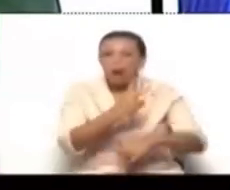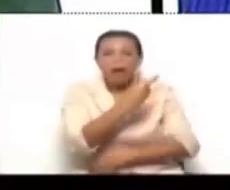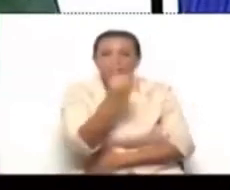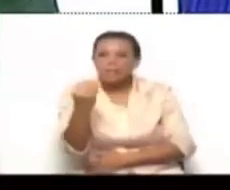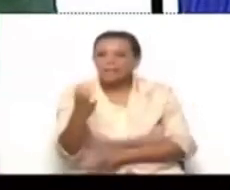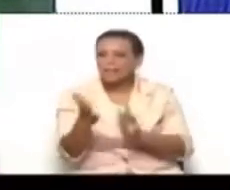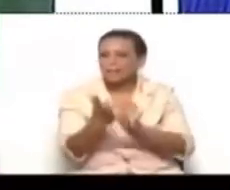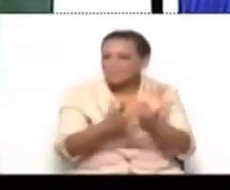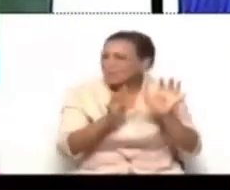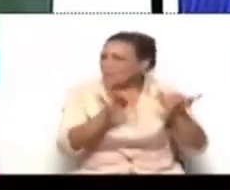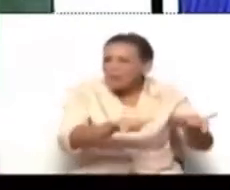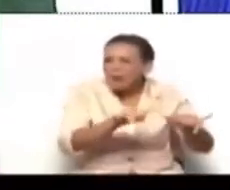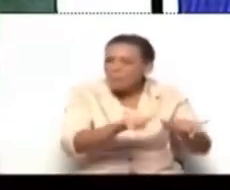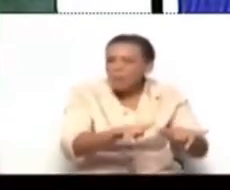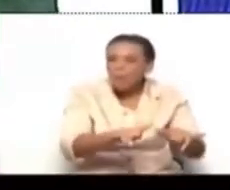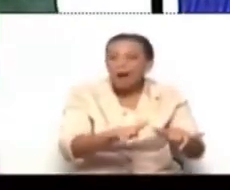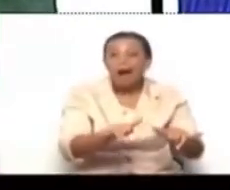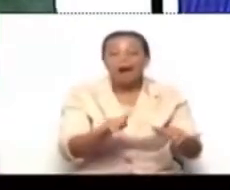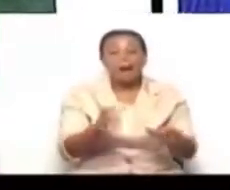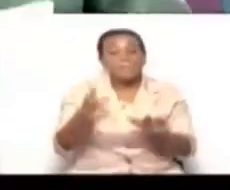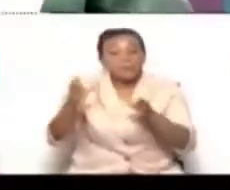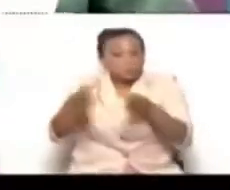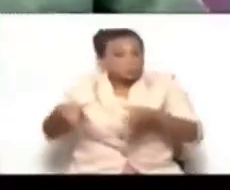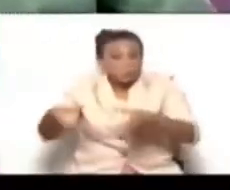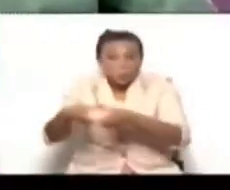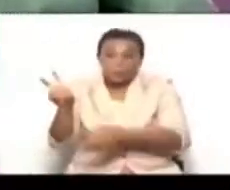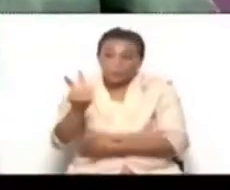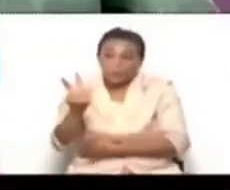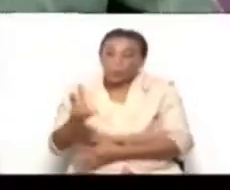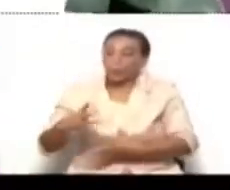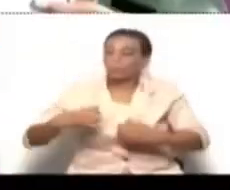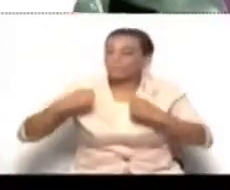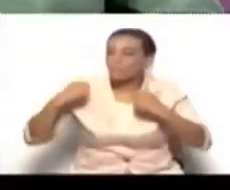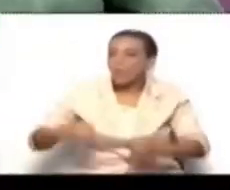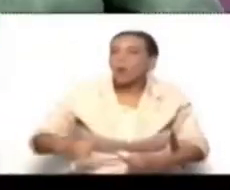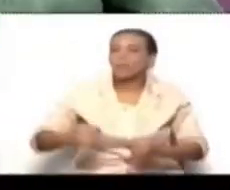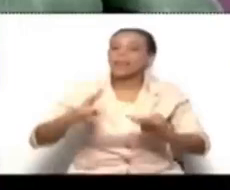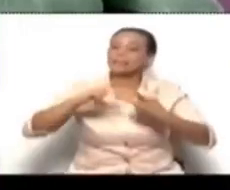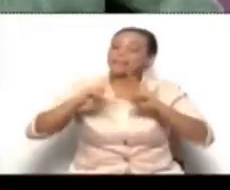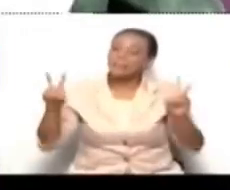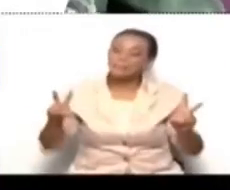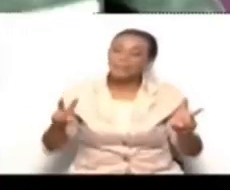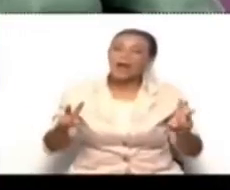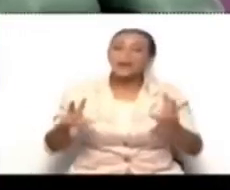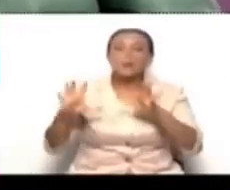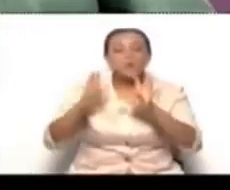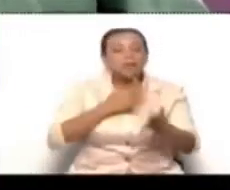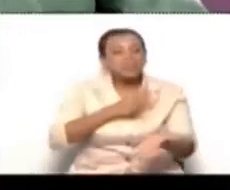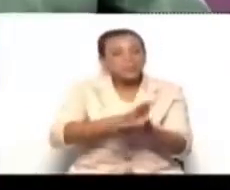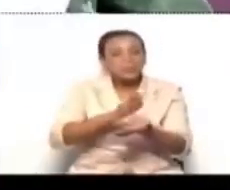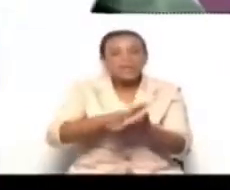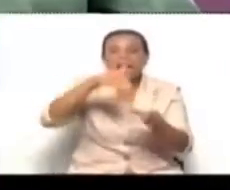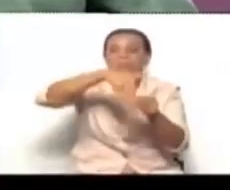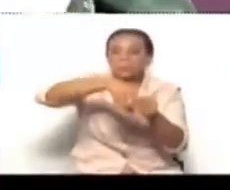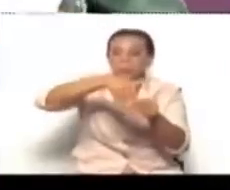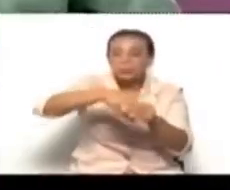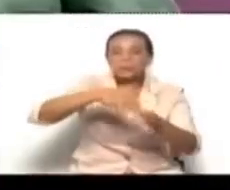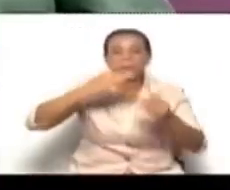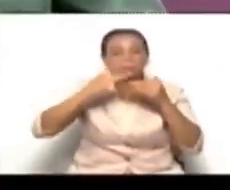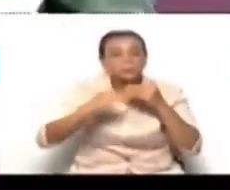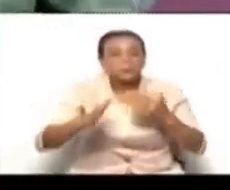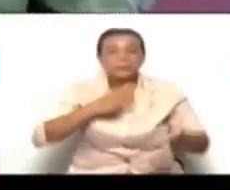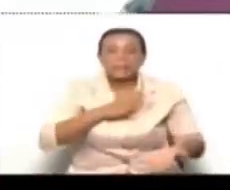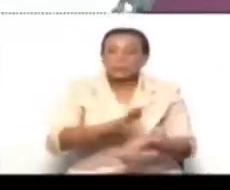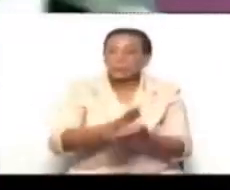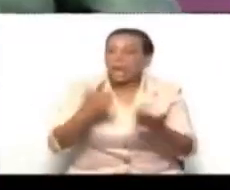eso y se los impediremos. Y en Venezuela va a reinar la paz y un clima electoral de plenas